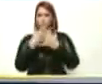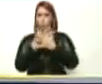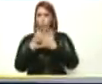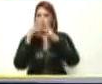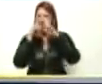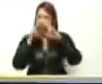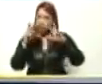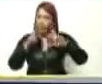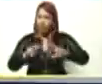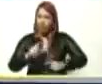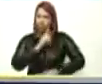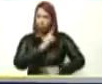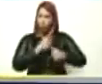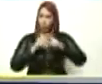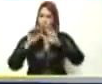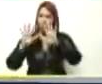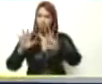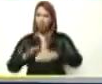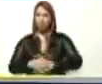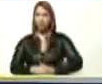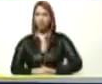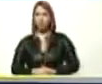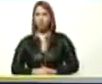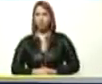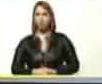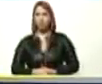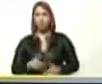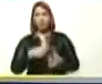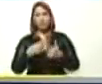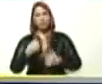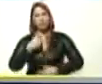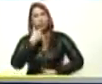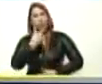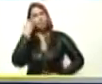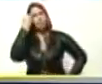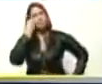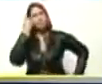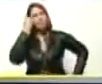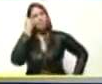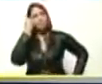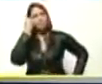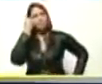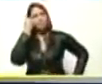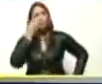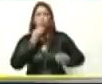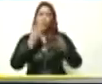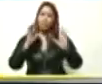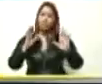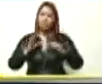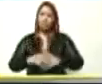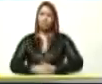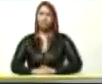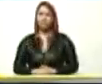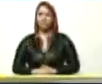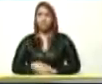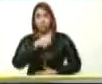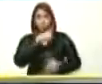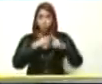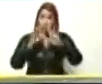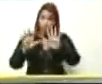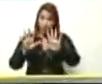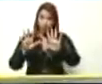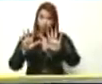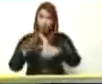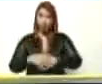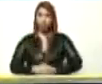analizando el uno por diez, y entonces yo dije, bueno, si el uno por diez,